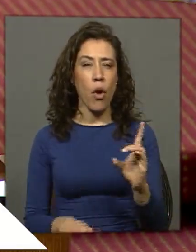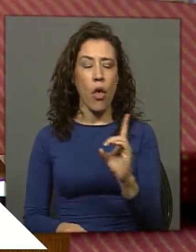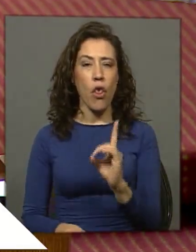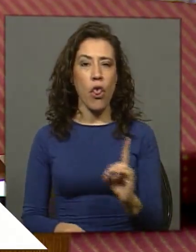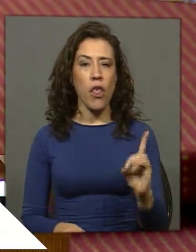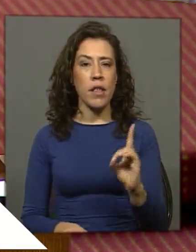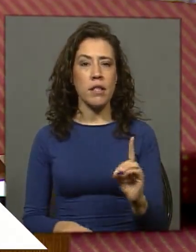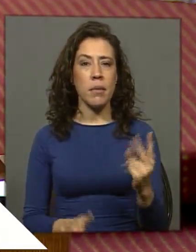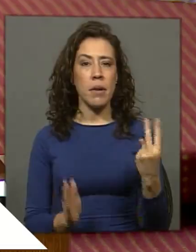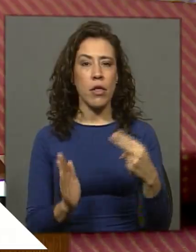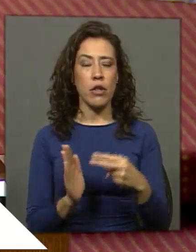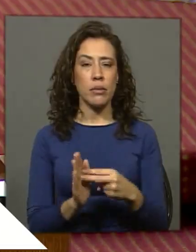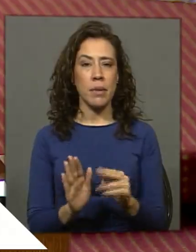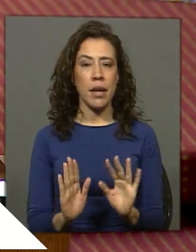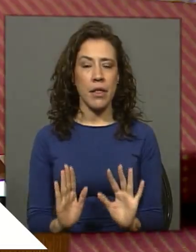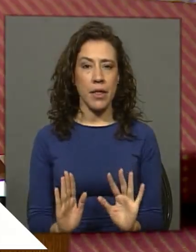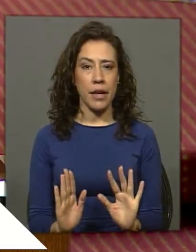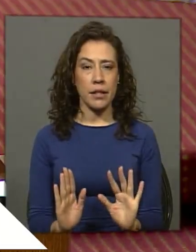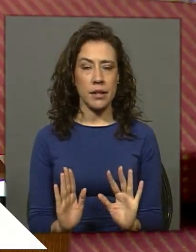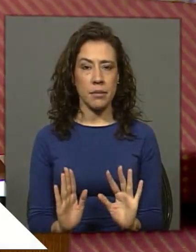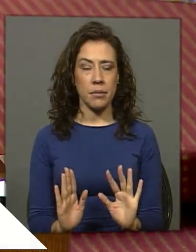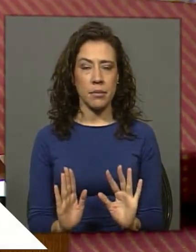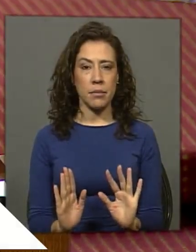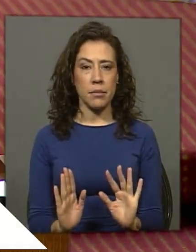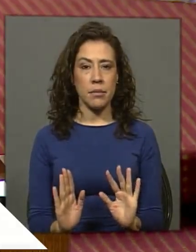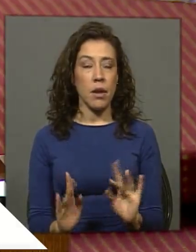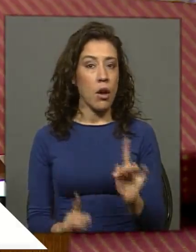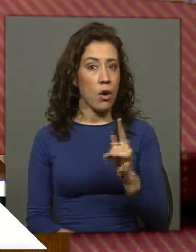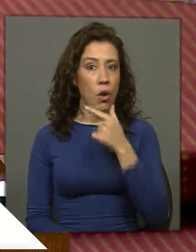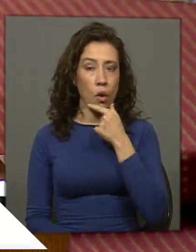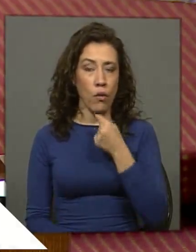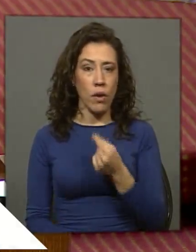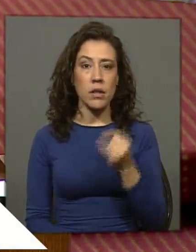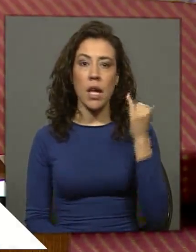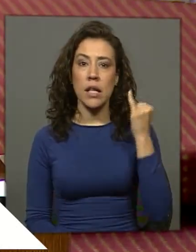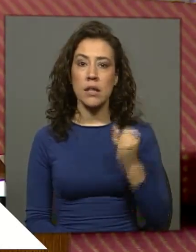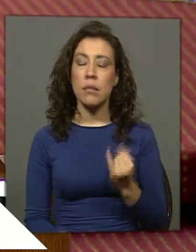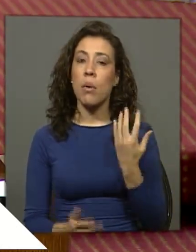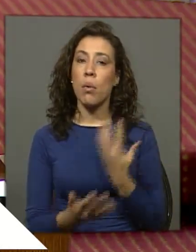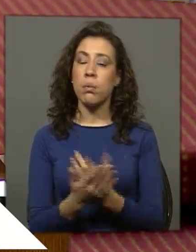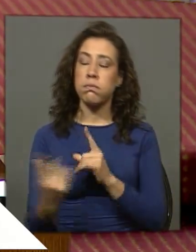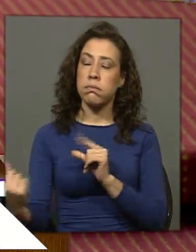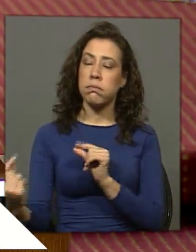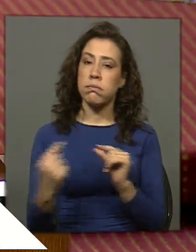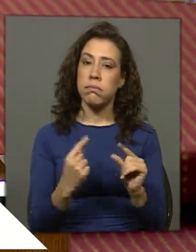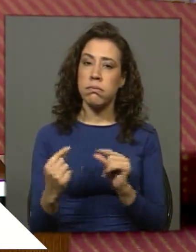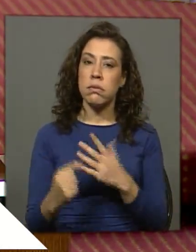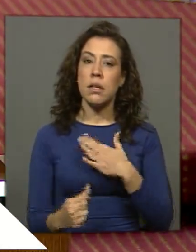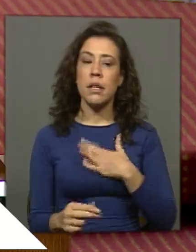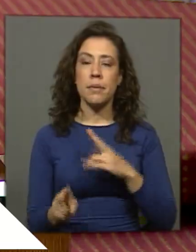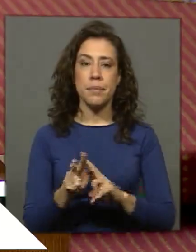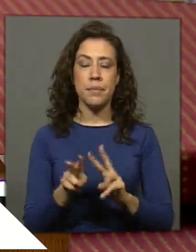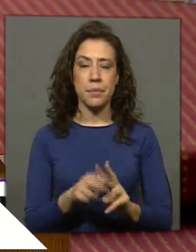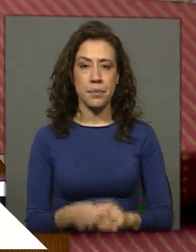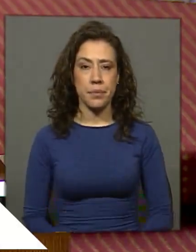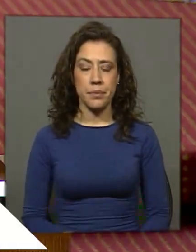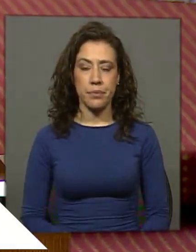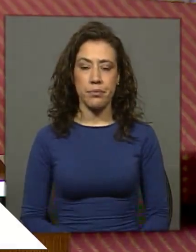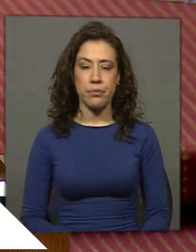del año 2010 y aunque no fue fácil, siempre hubo un diálogo y el ánimo de sacarlo adelante.